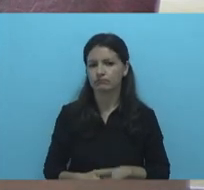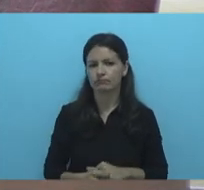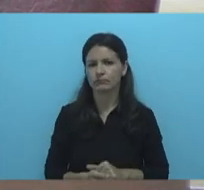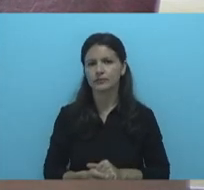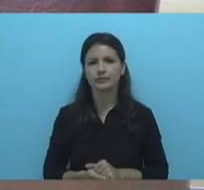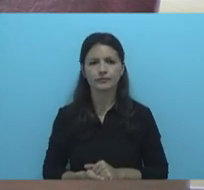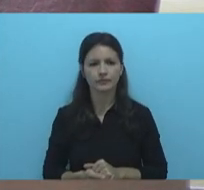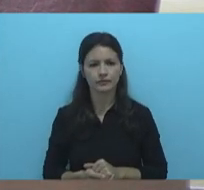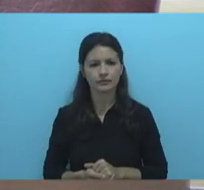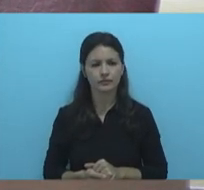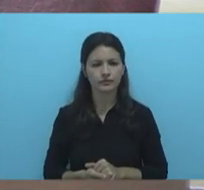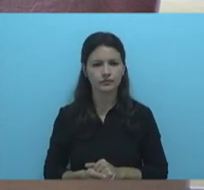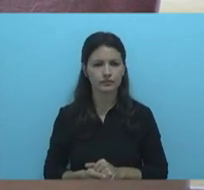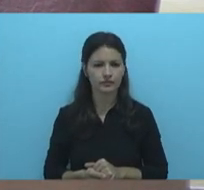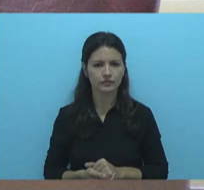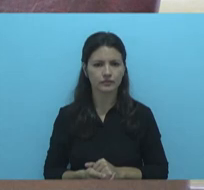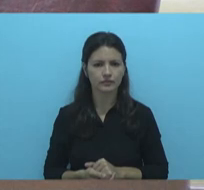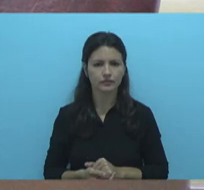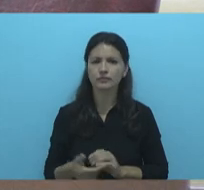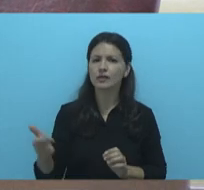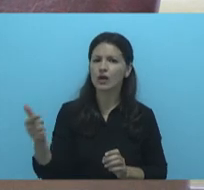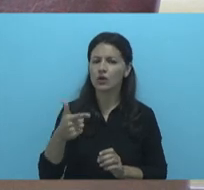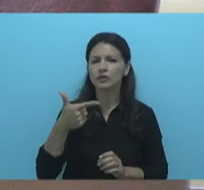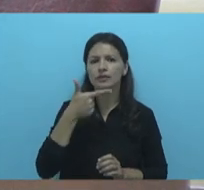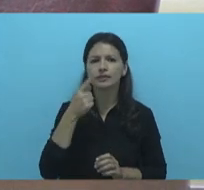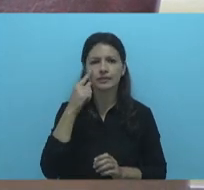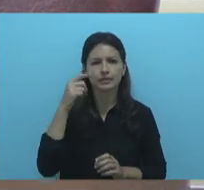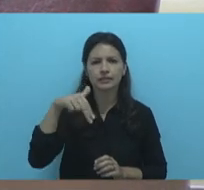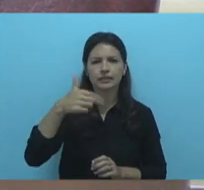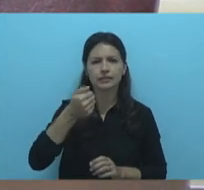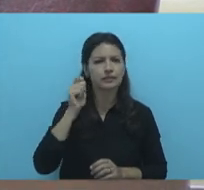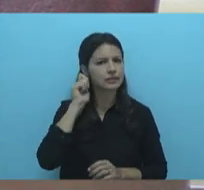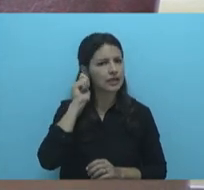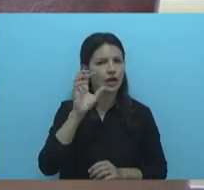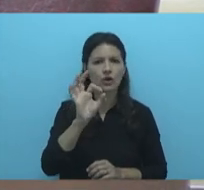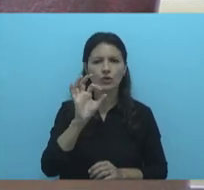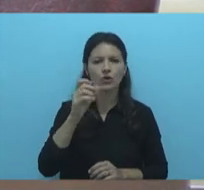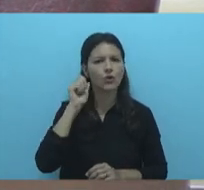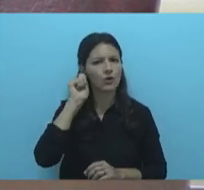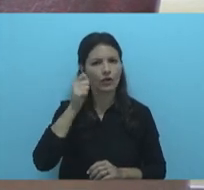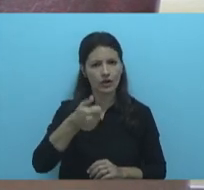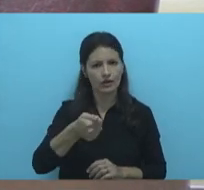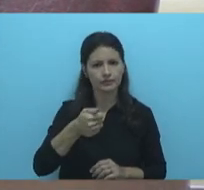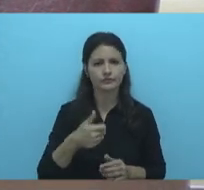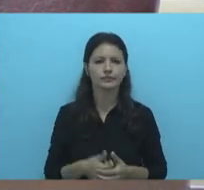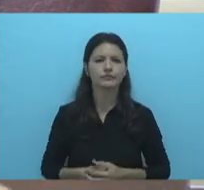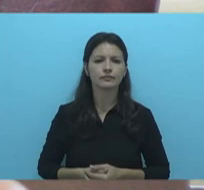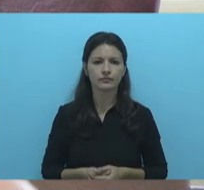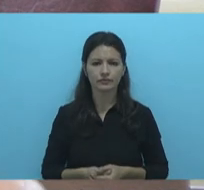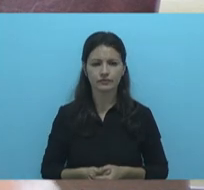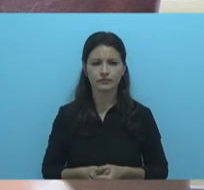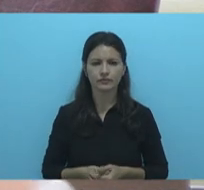hizo contra esta sinagoga aquí en la ciudad de Santa Fe. Son hechos que forman parte del mismo